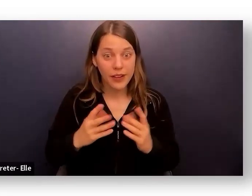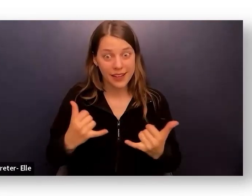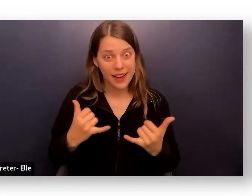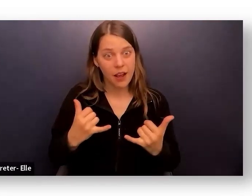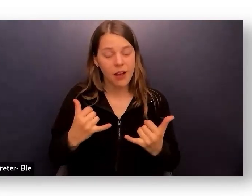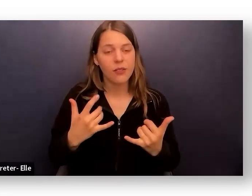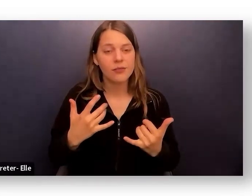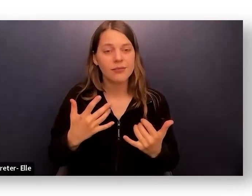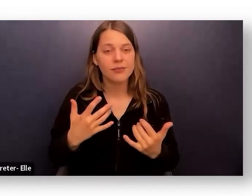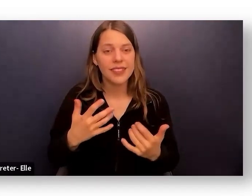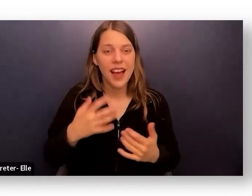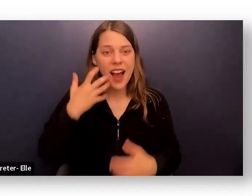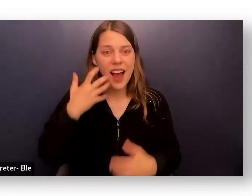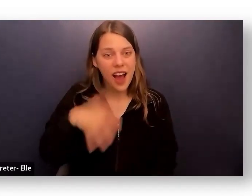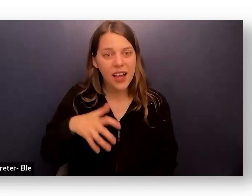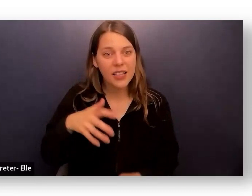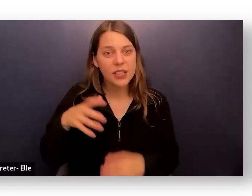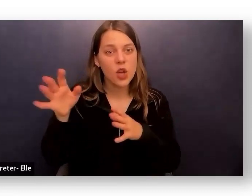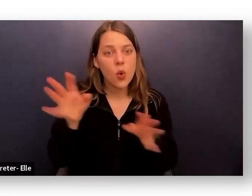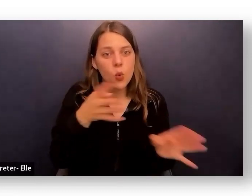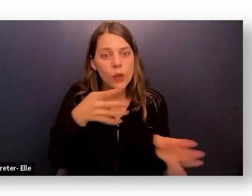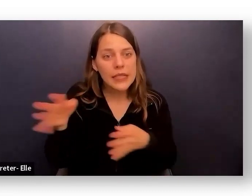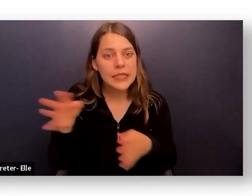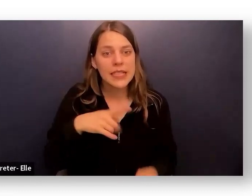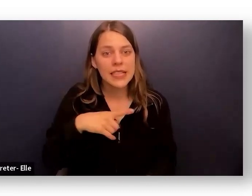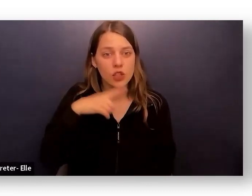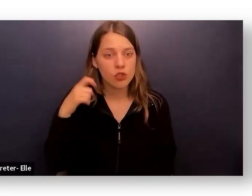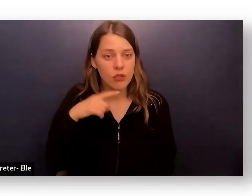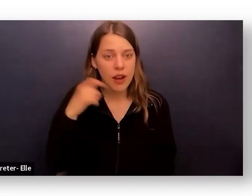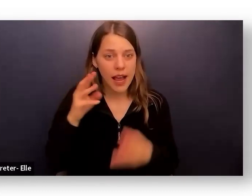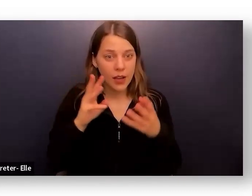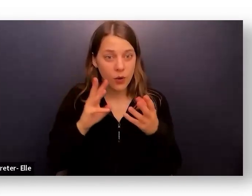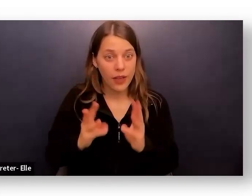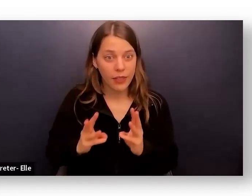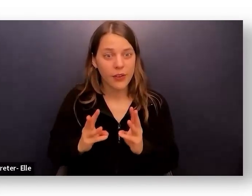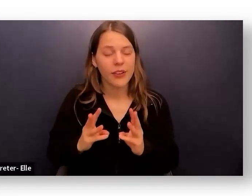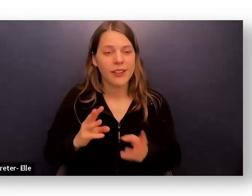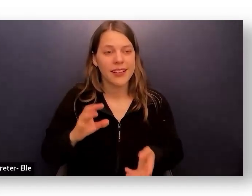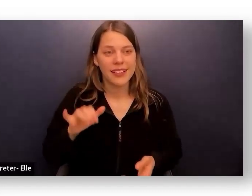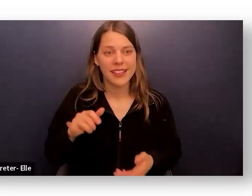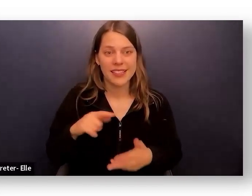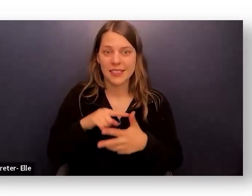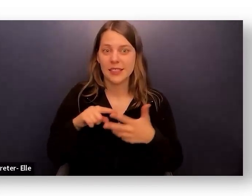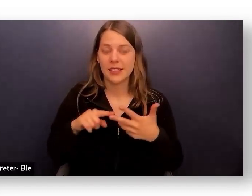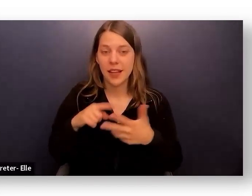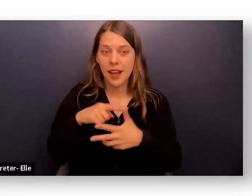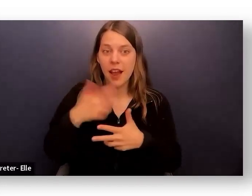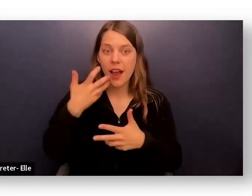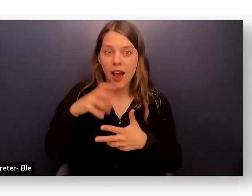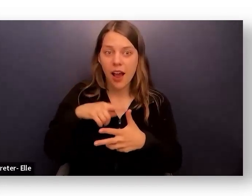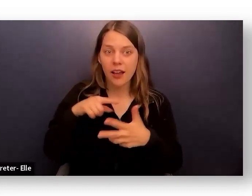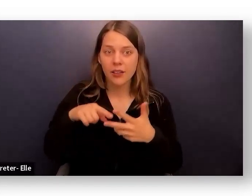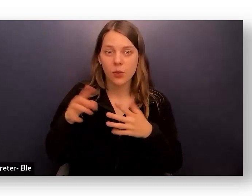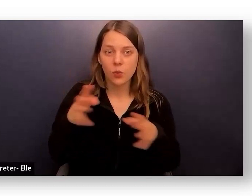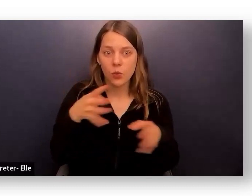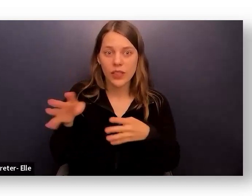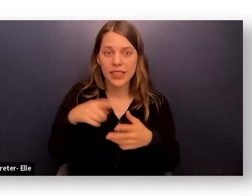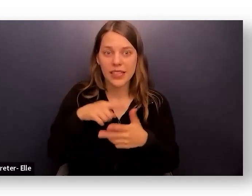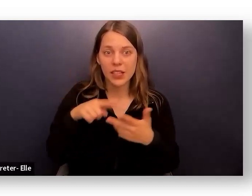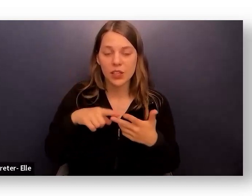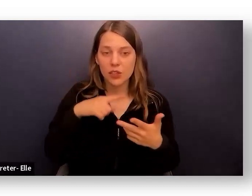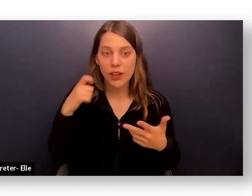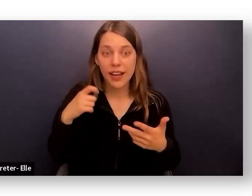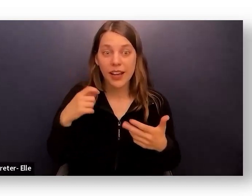primavera, nuestra preocupación, en finales de primavera, el verano, el otoño, la principal preocupación son las condiciones